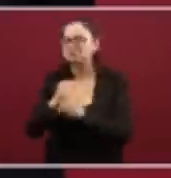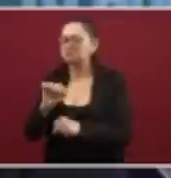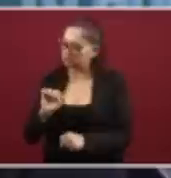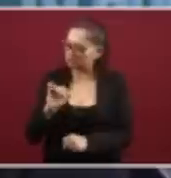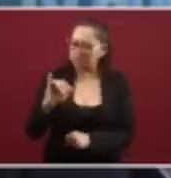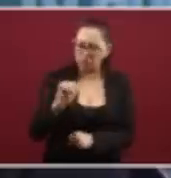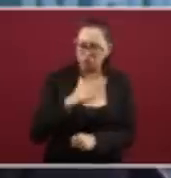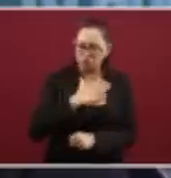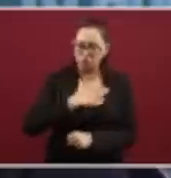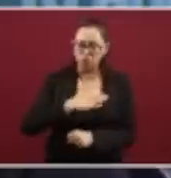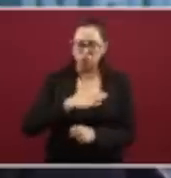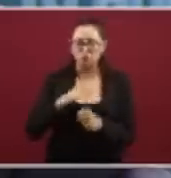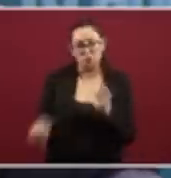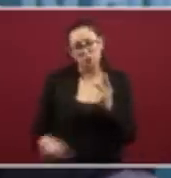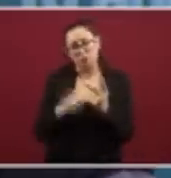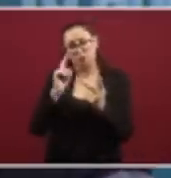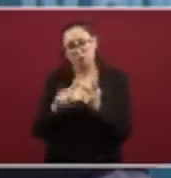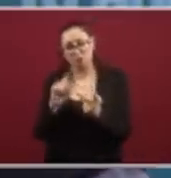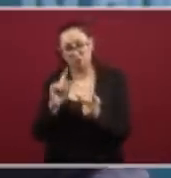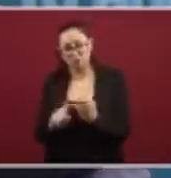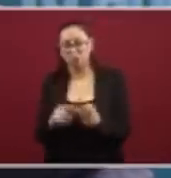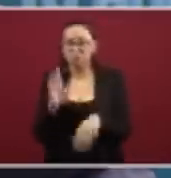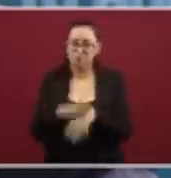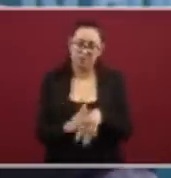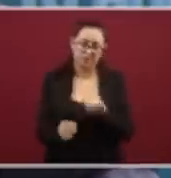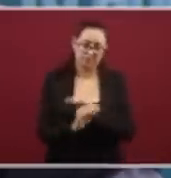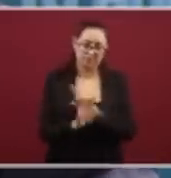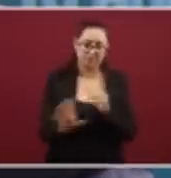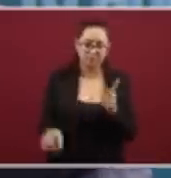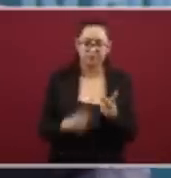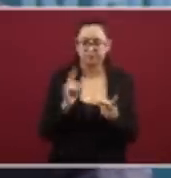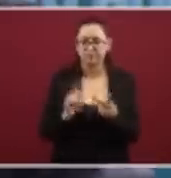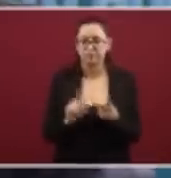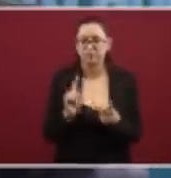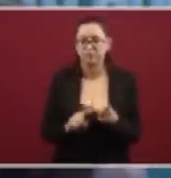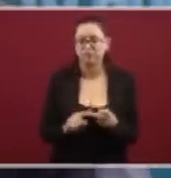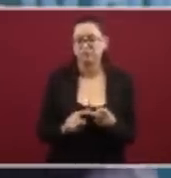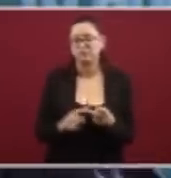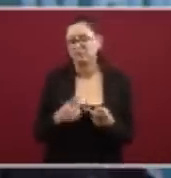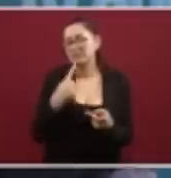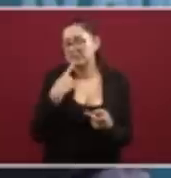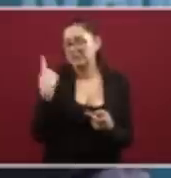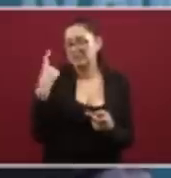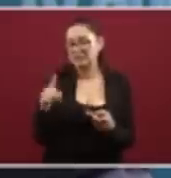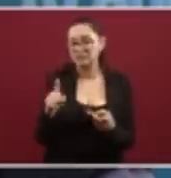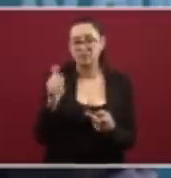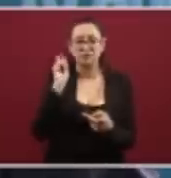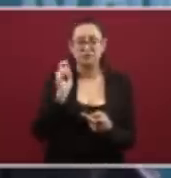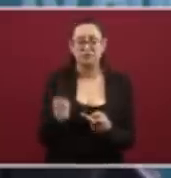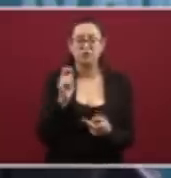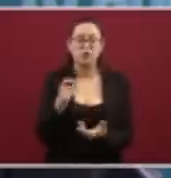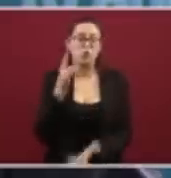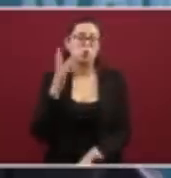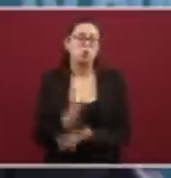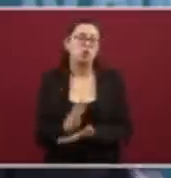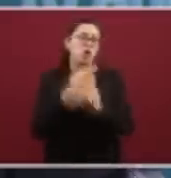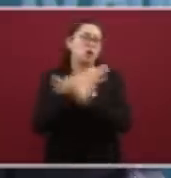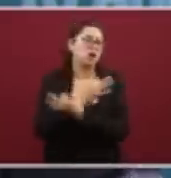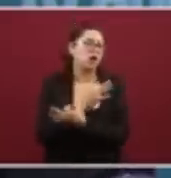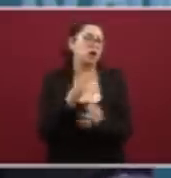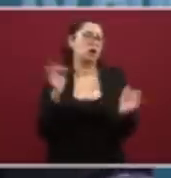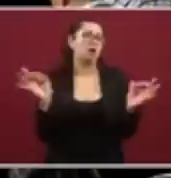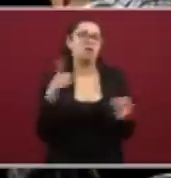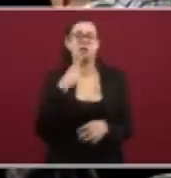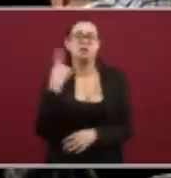creemos que esta denuncia deba de convertirse solamente en un anuncio que debe de revisarse para